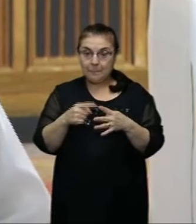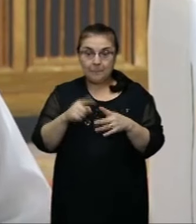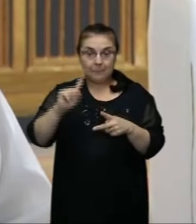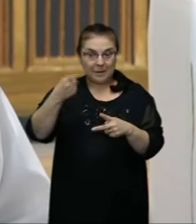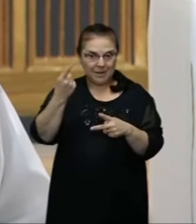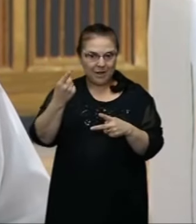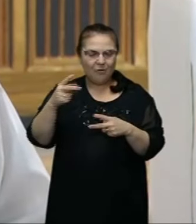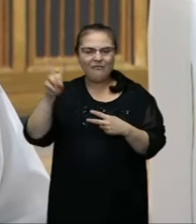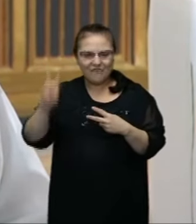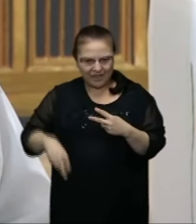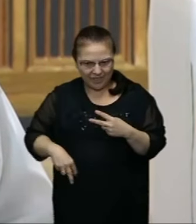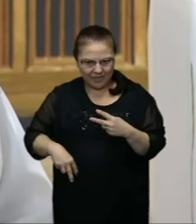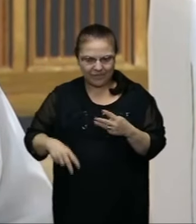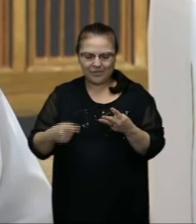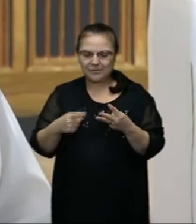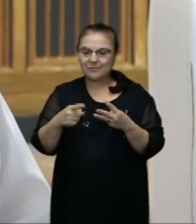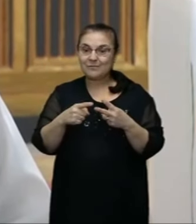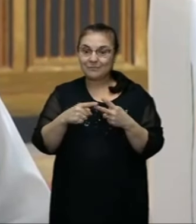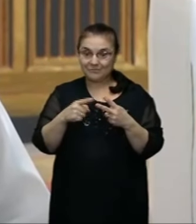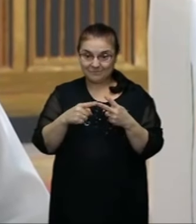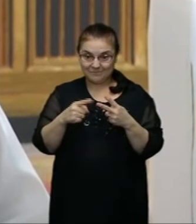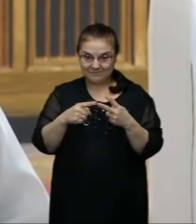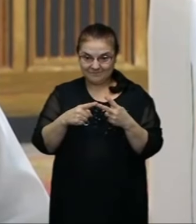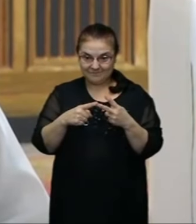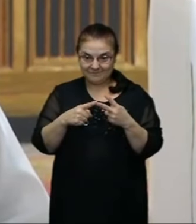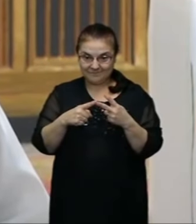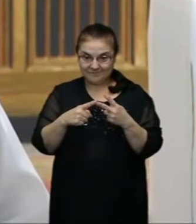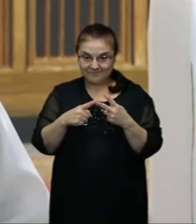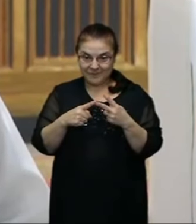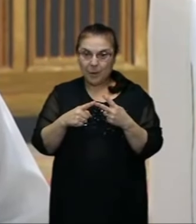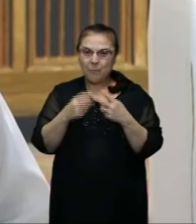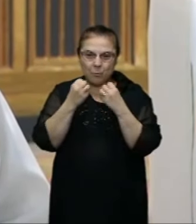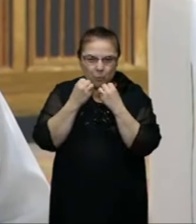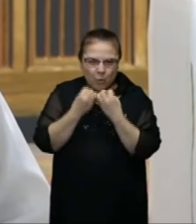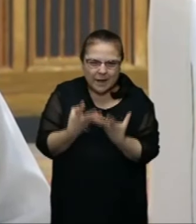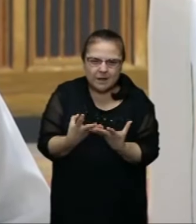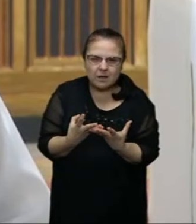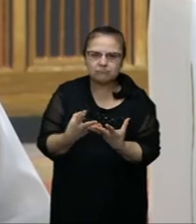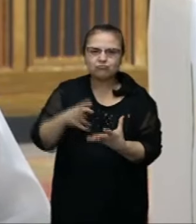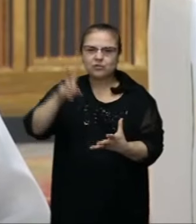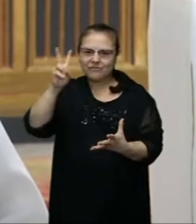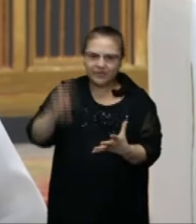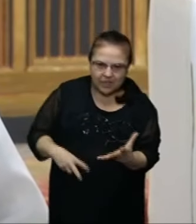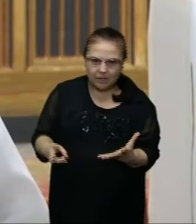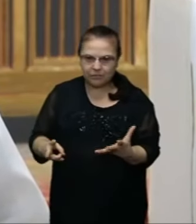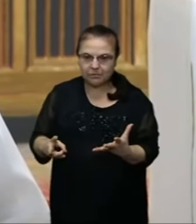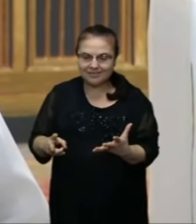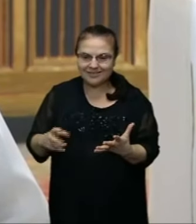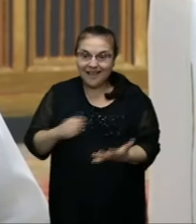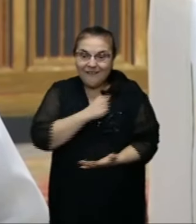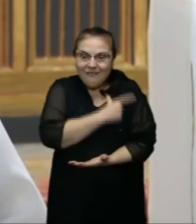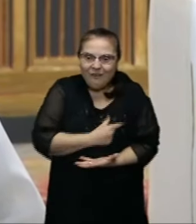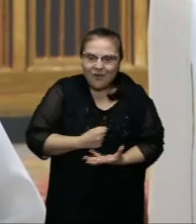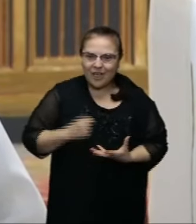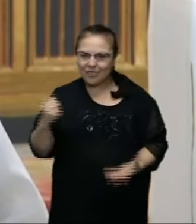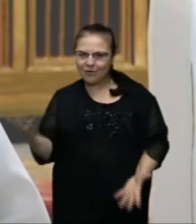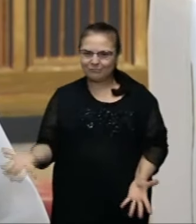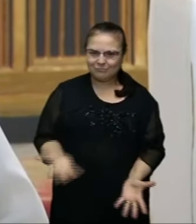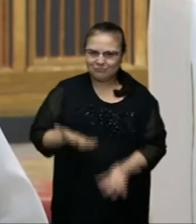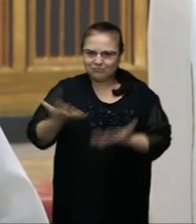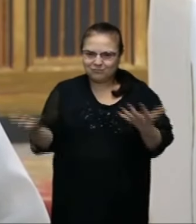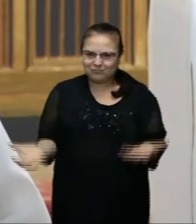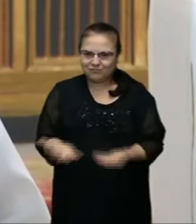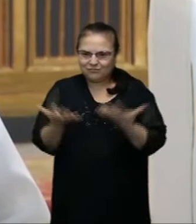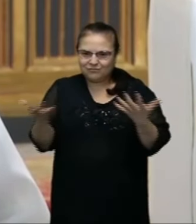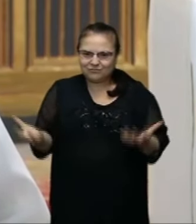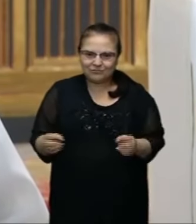Además, la buena noticia necesita ser buena de verdad, que aliente el corazón del hombre, que construya, que